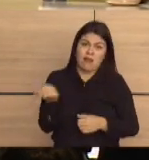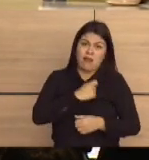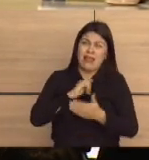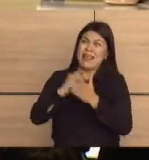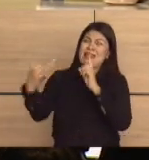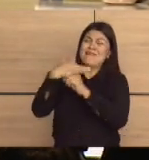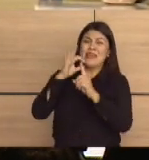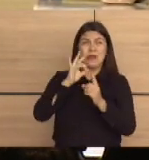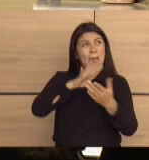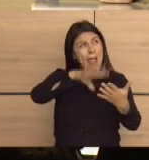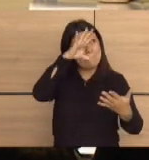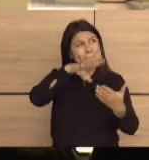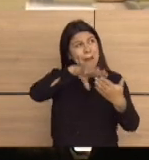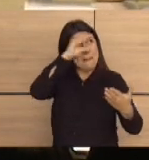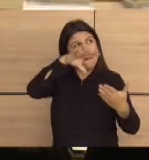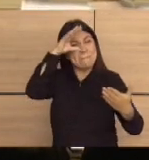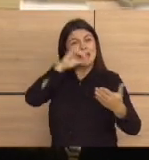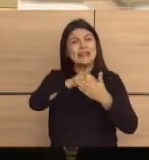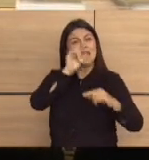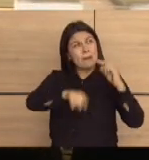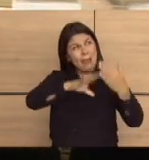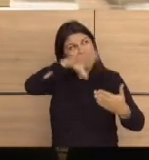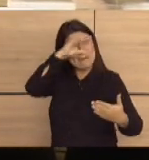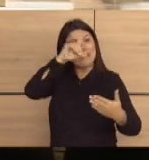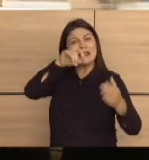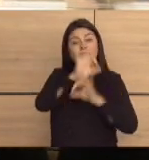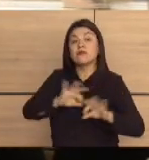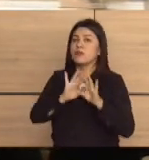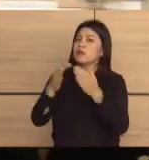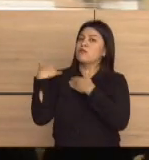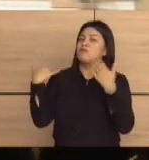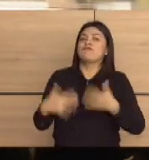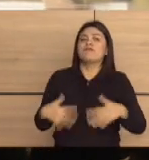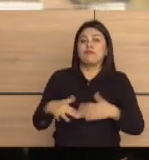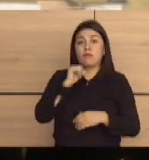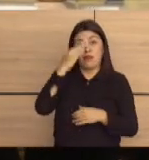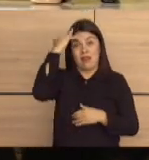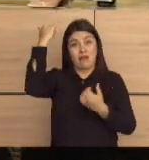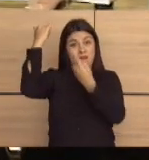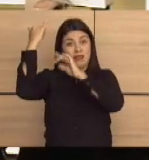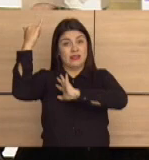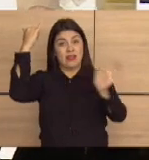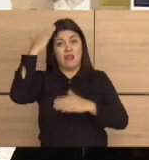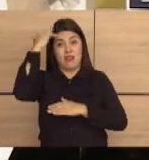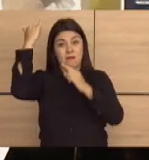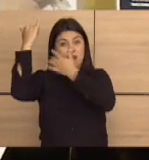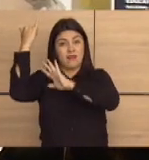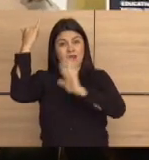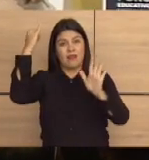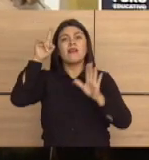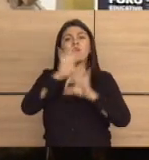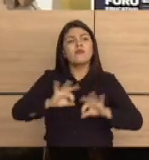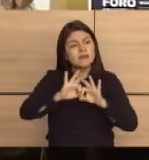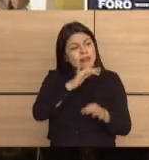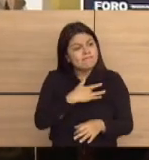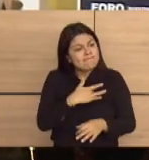condiciones de aprendizaje y que, por lo tanto, el reto es aún mayor, porque más allá de lo académico también hay que recuperar esa solidez afectiva y